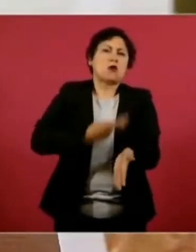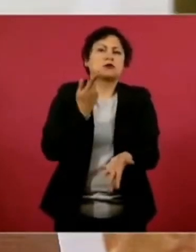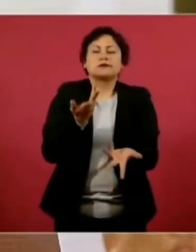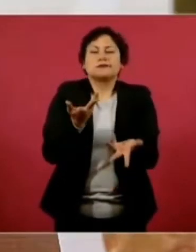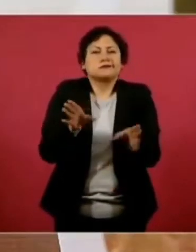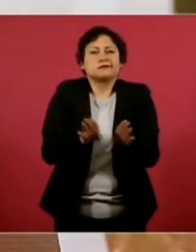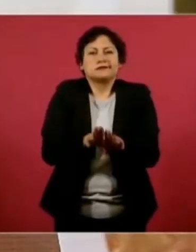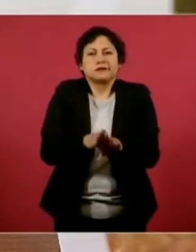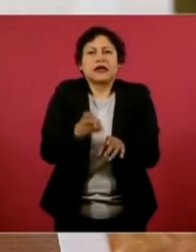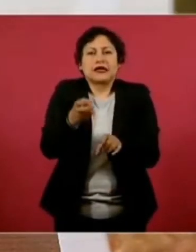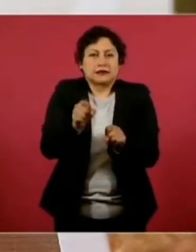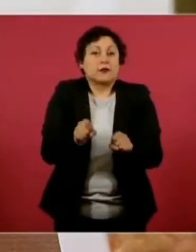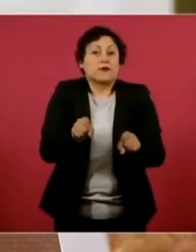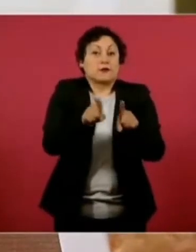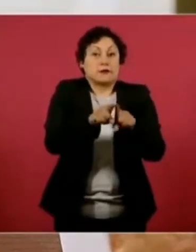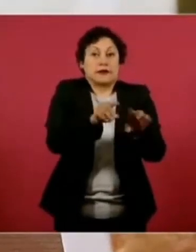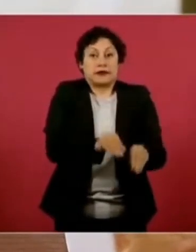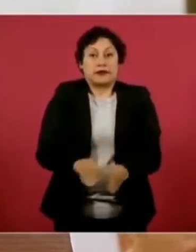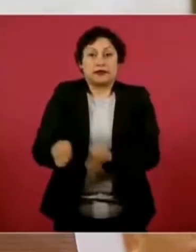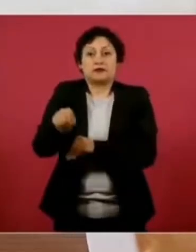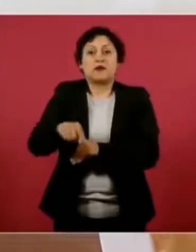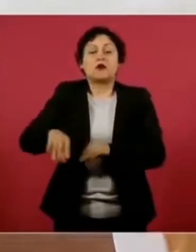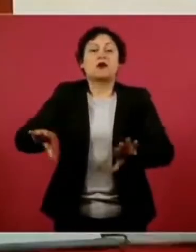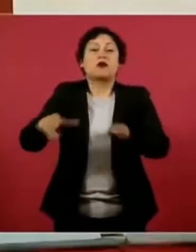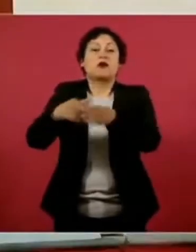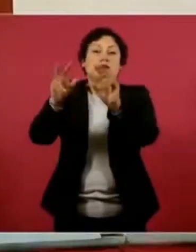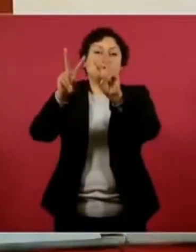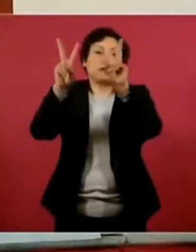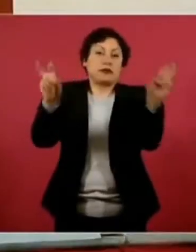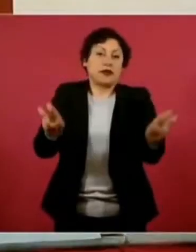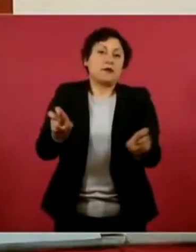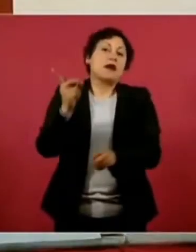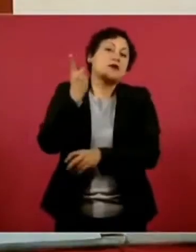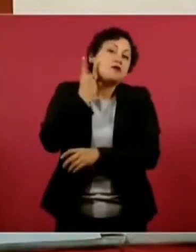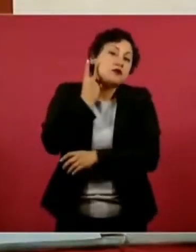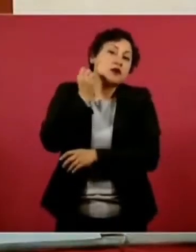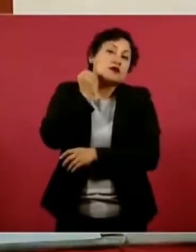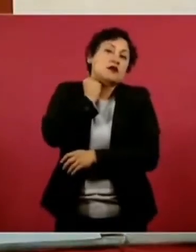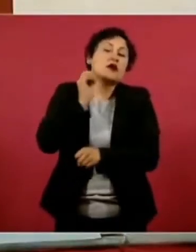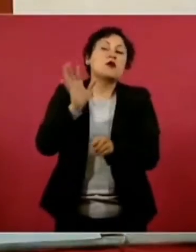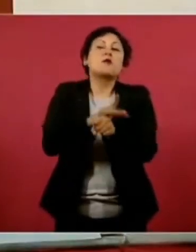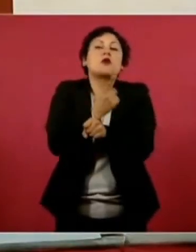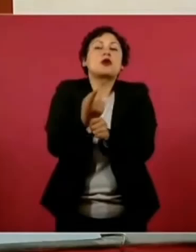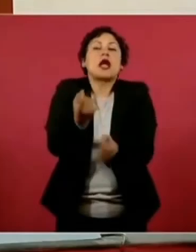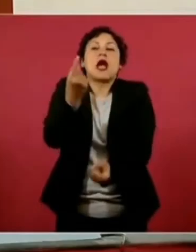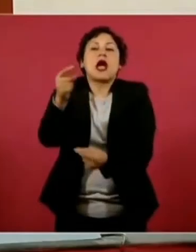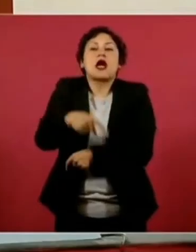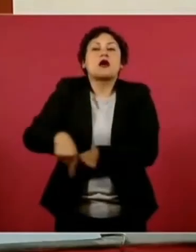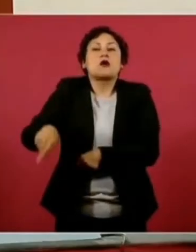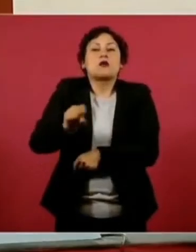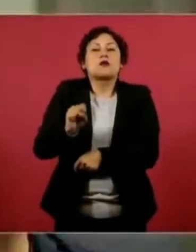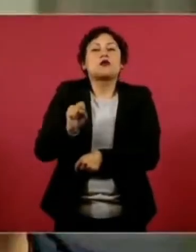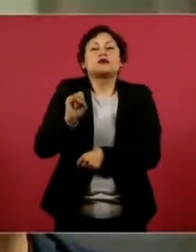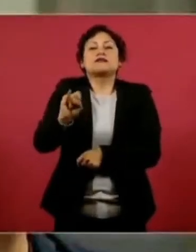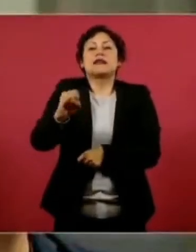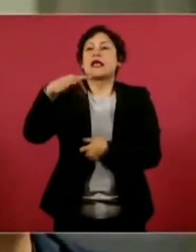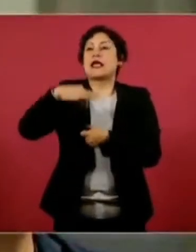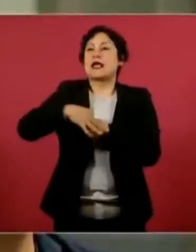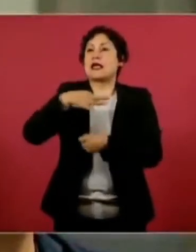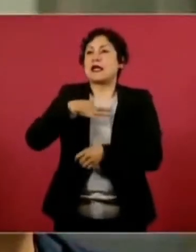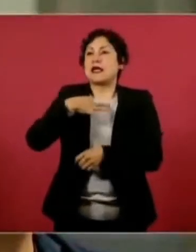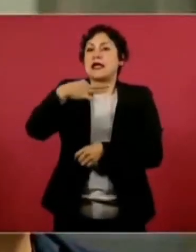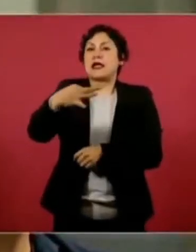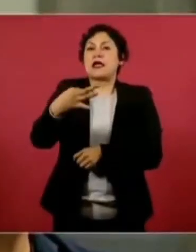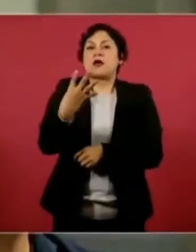porque ahí pues muchos llegan, digamos, con la investidura de izquierda, apoyados por partidos de izquierda,